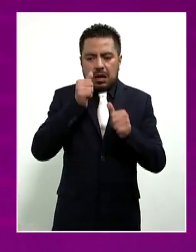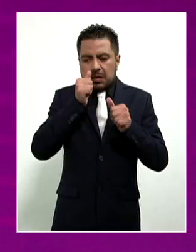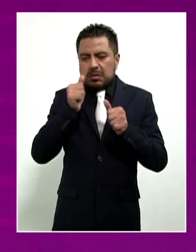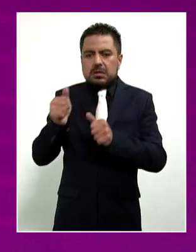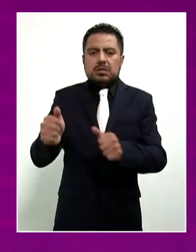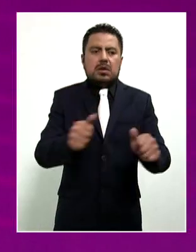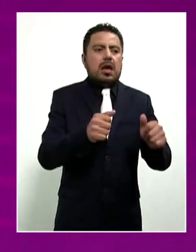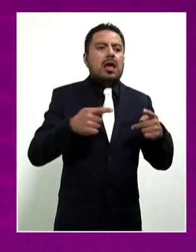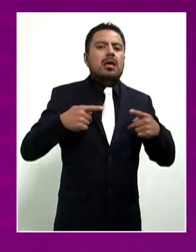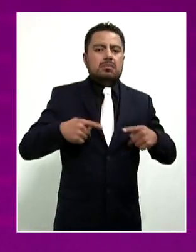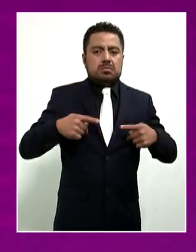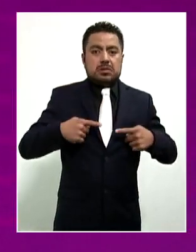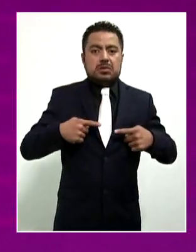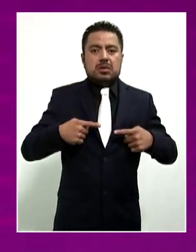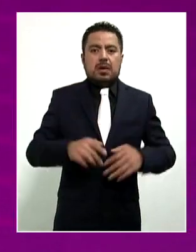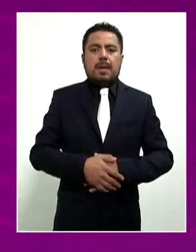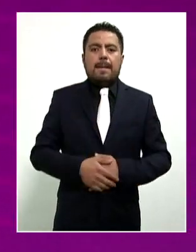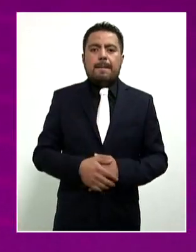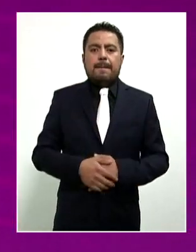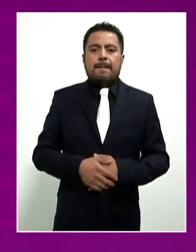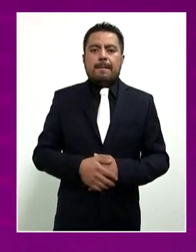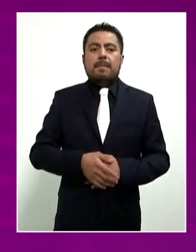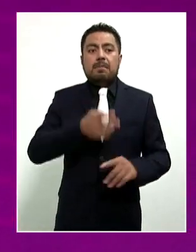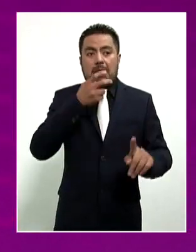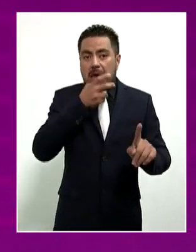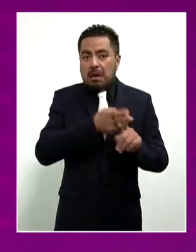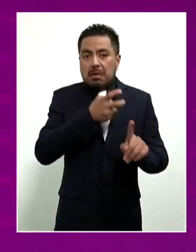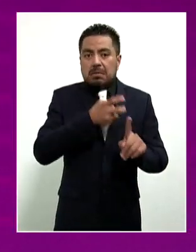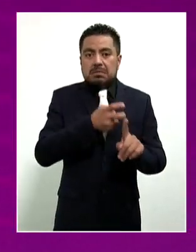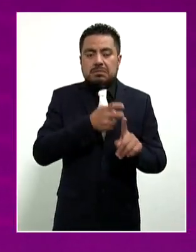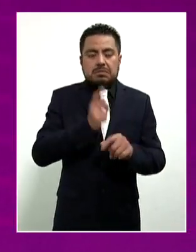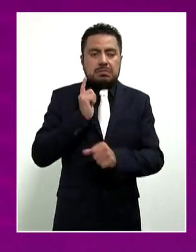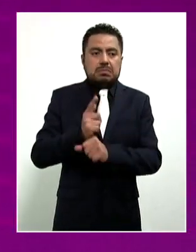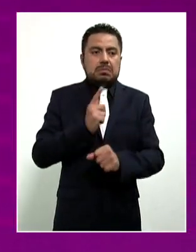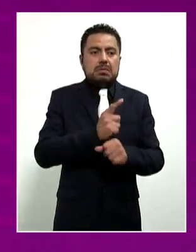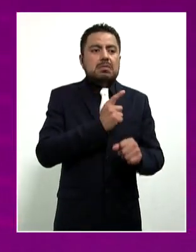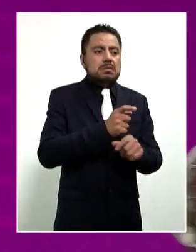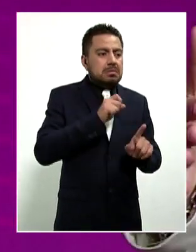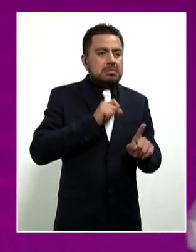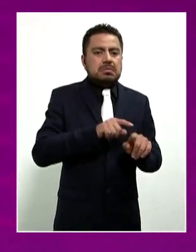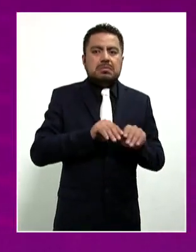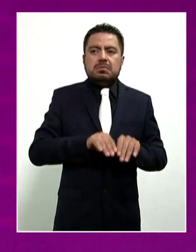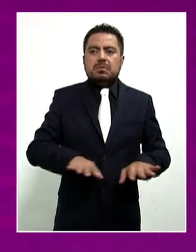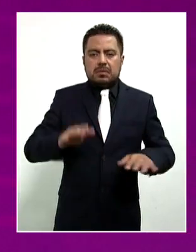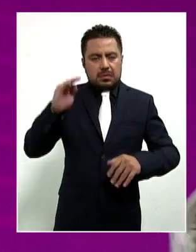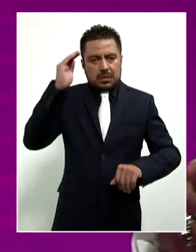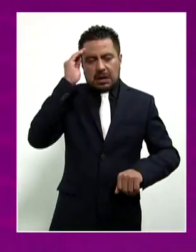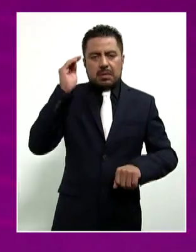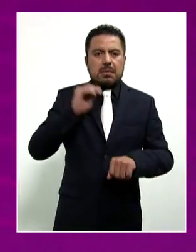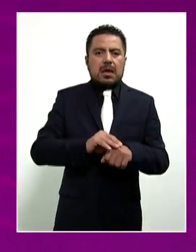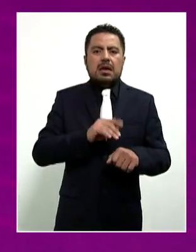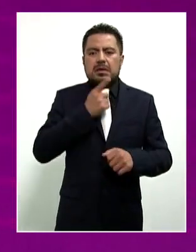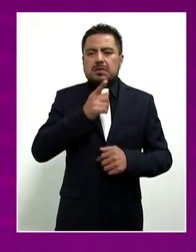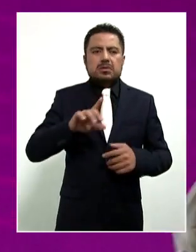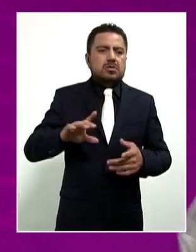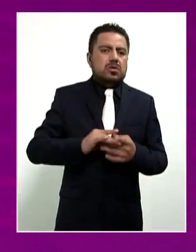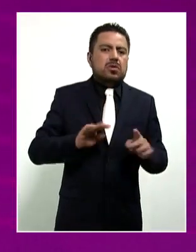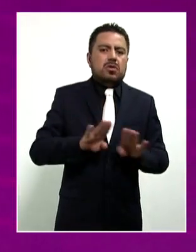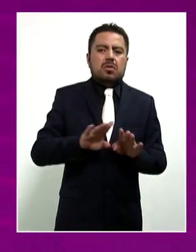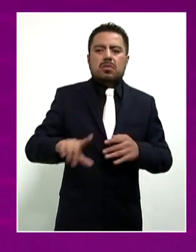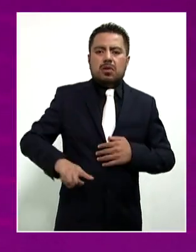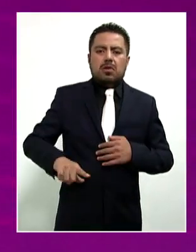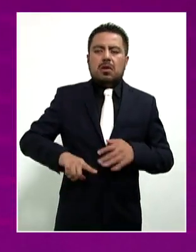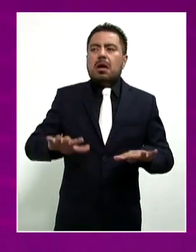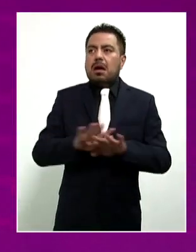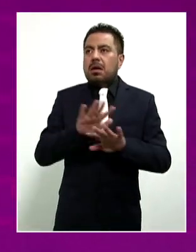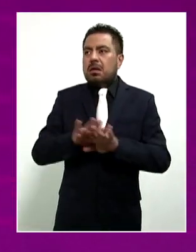atención a las personas. Y esto pues se ve reflejado también en las capacidades, digamos, del gobierno. Ha ido cambiando